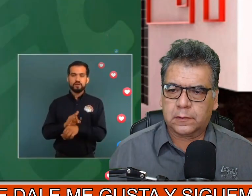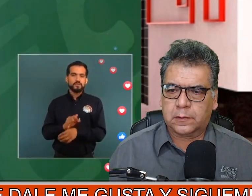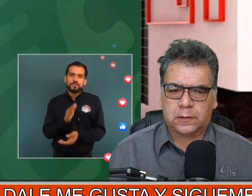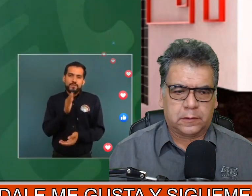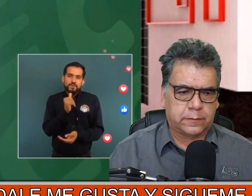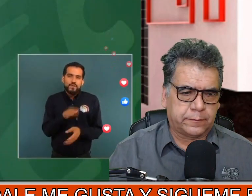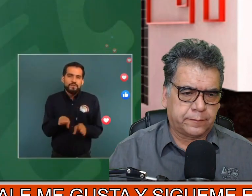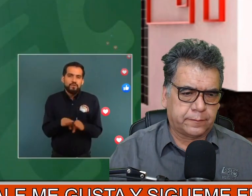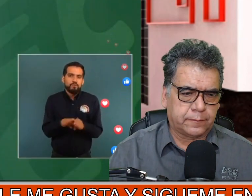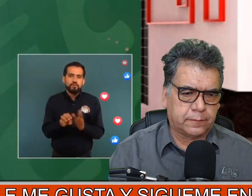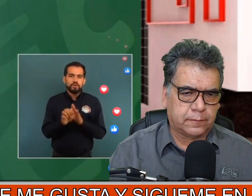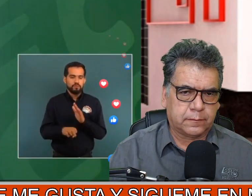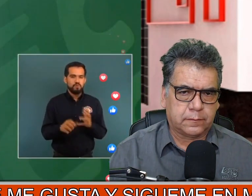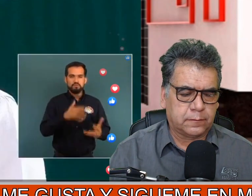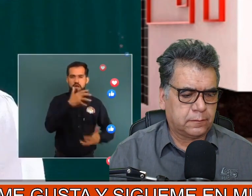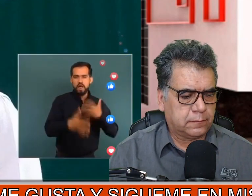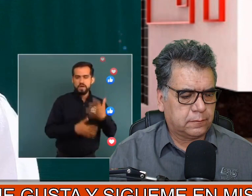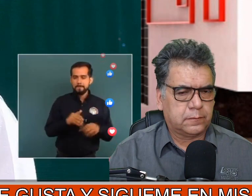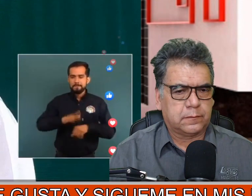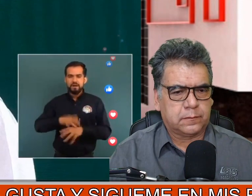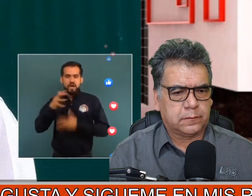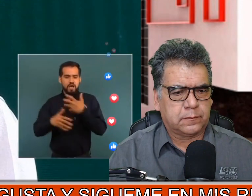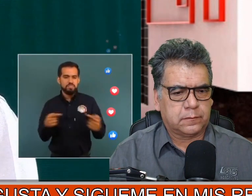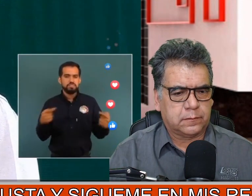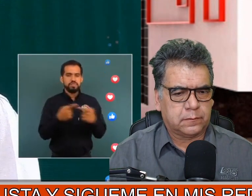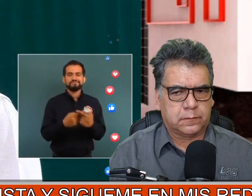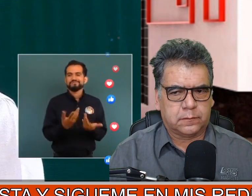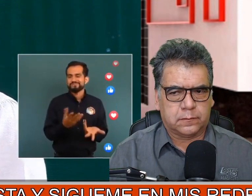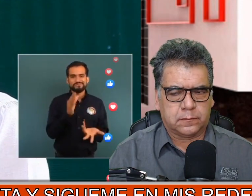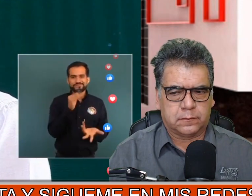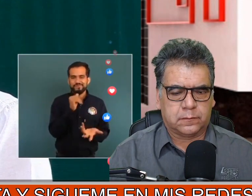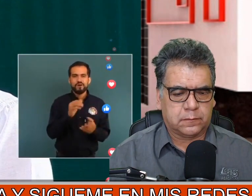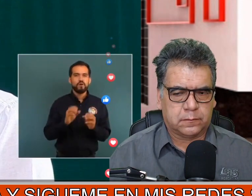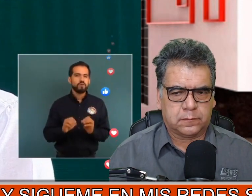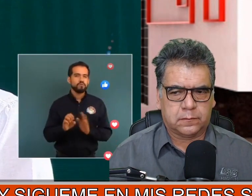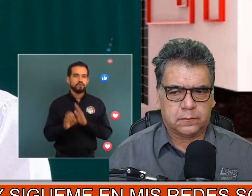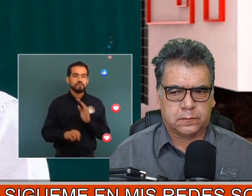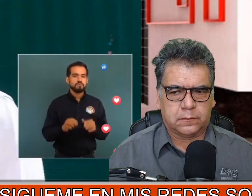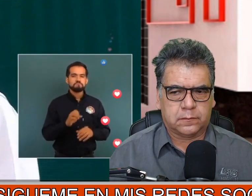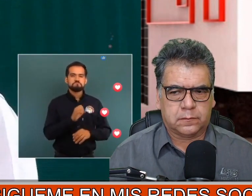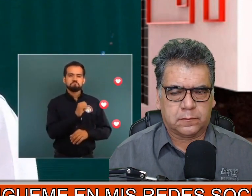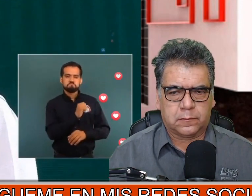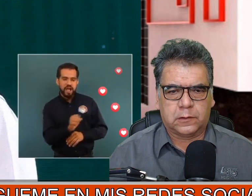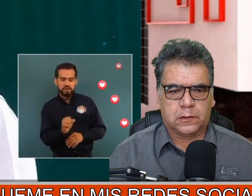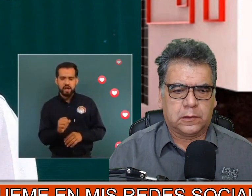puede enfrentar la violencia con la violencia, que no se puede enfrentar el mal con el